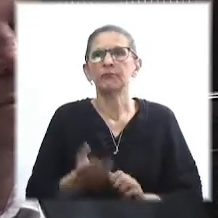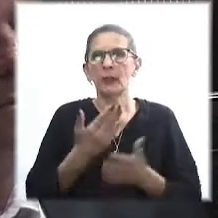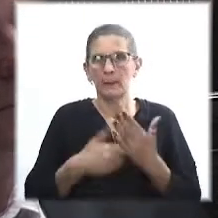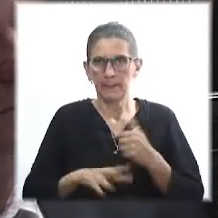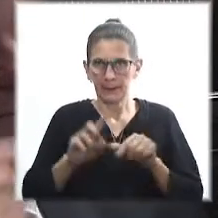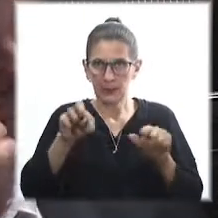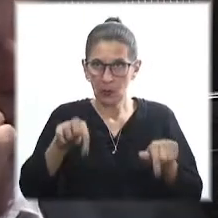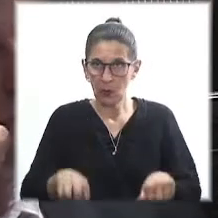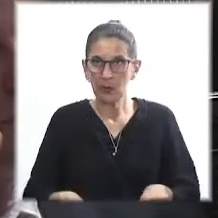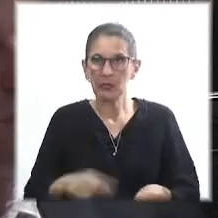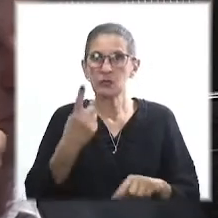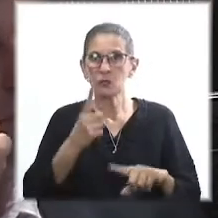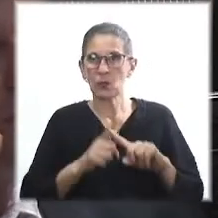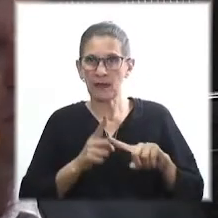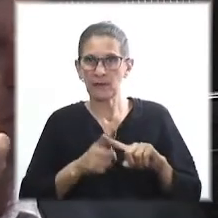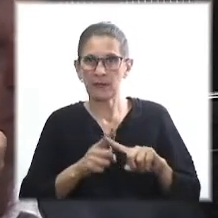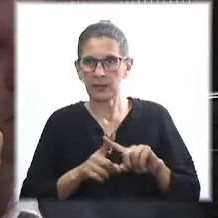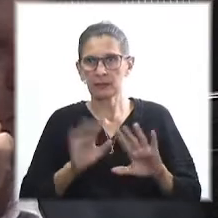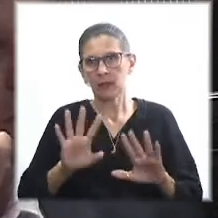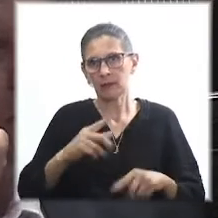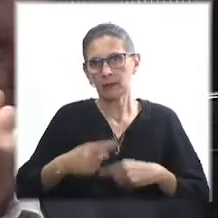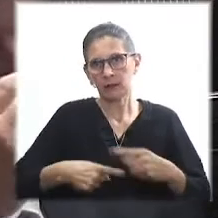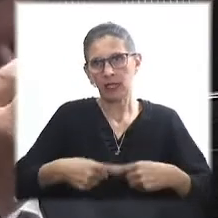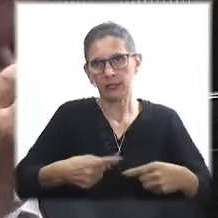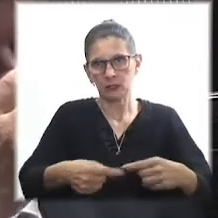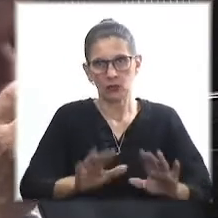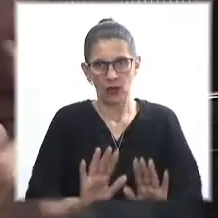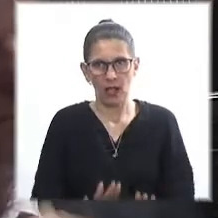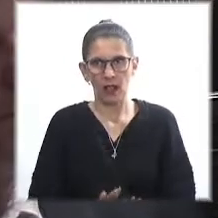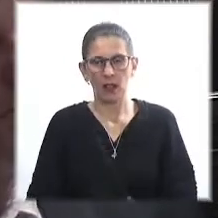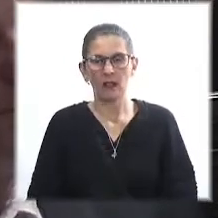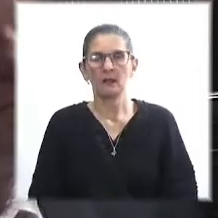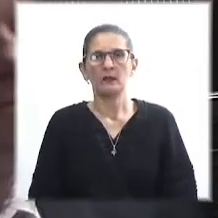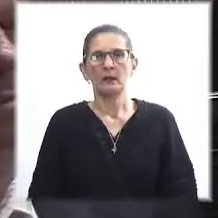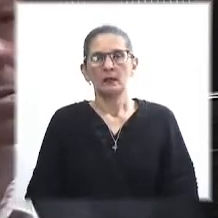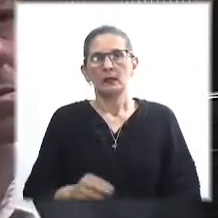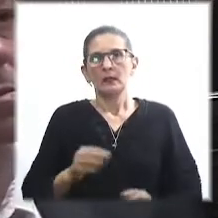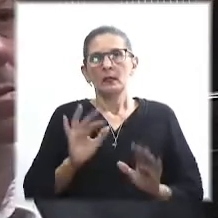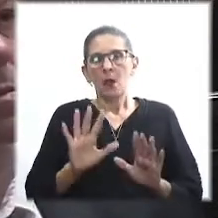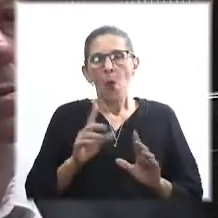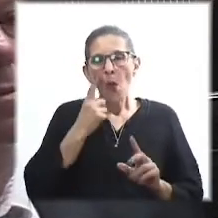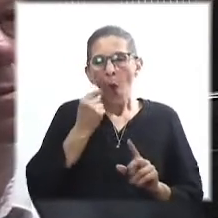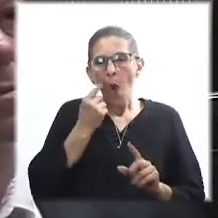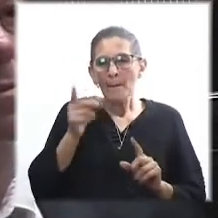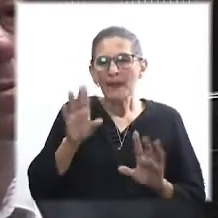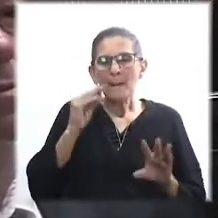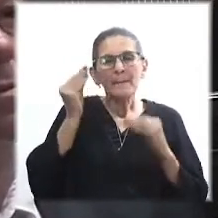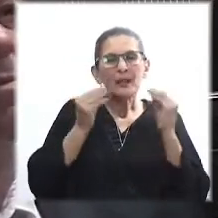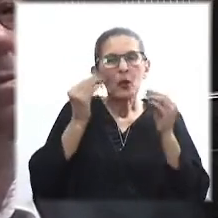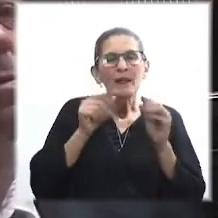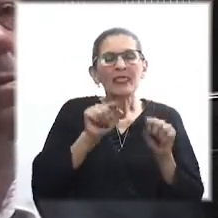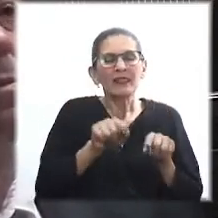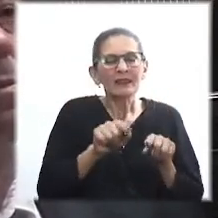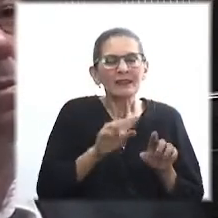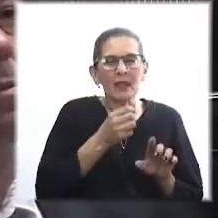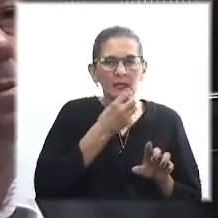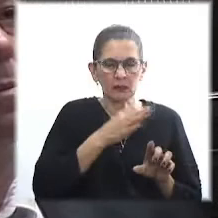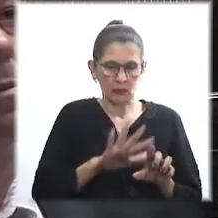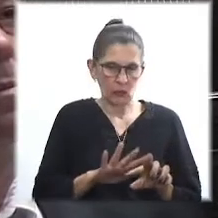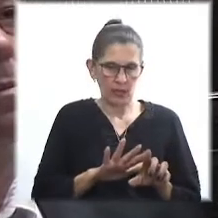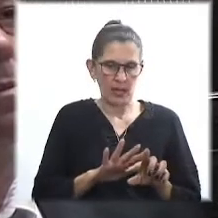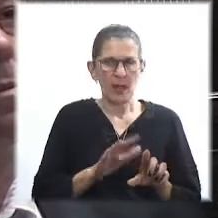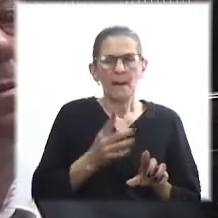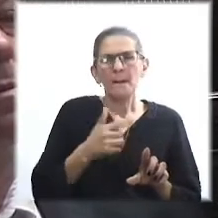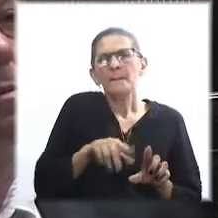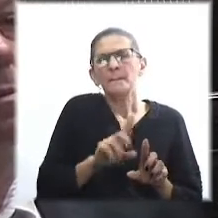es una fiesta tradicional, el encuentro con el patriarca. O sea, un hombre preocupado de ese aspecto histórico, pero también otro tal